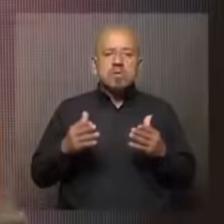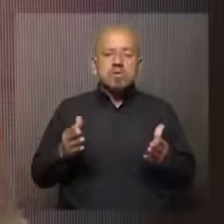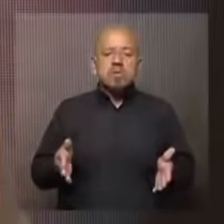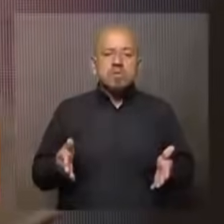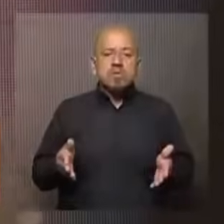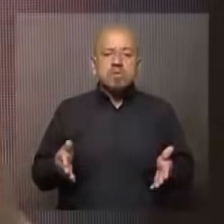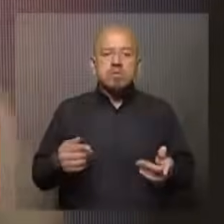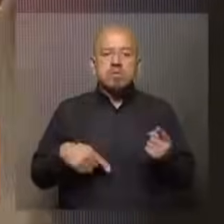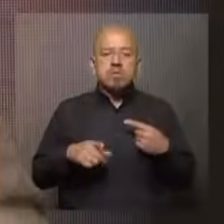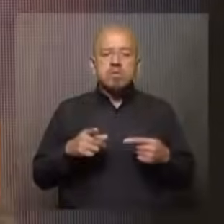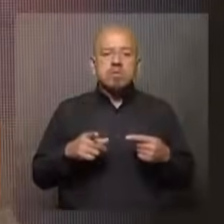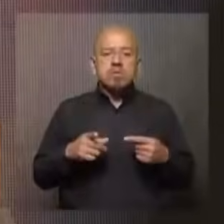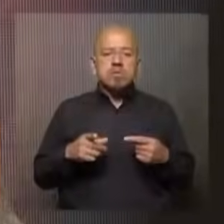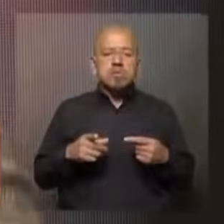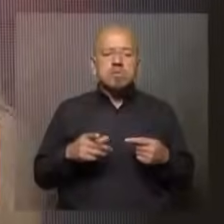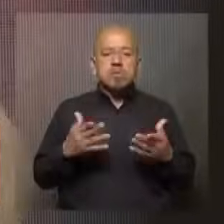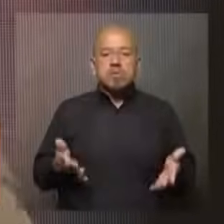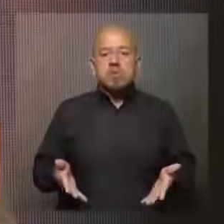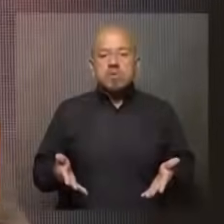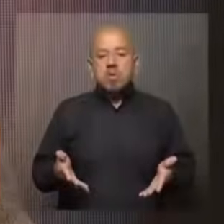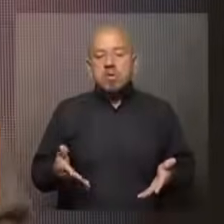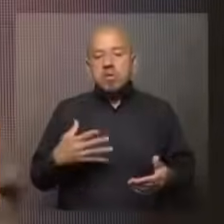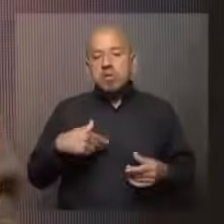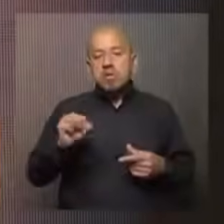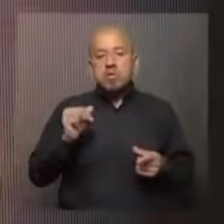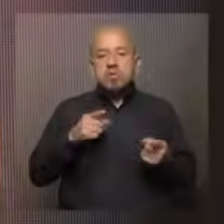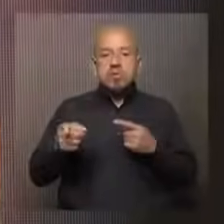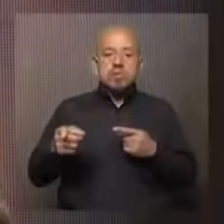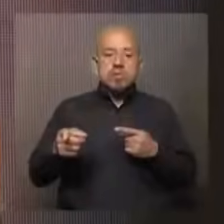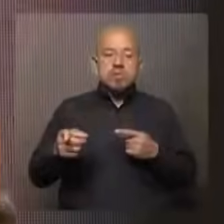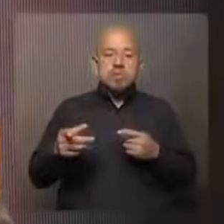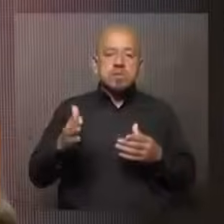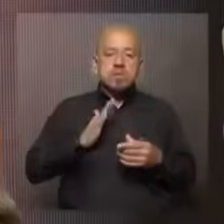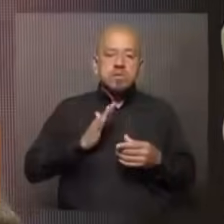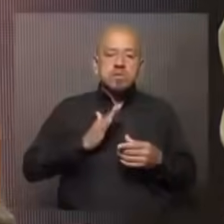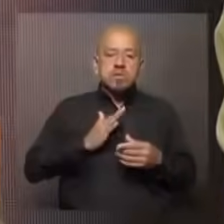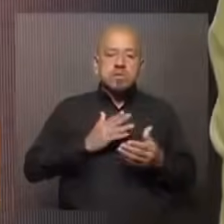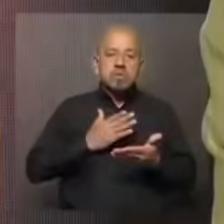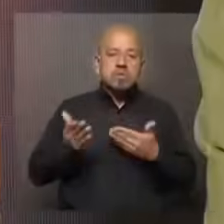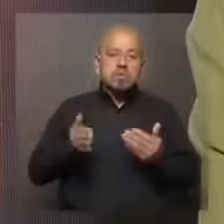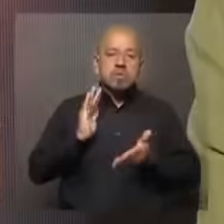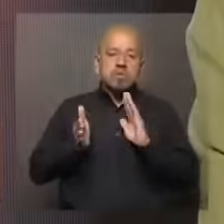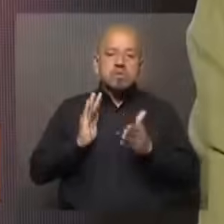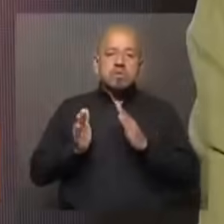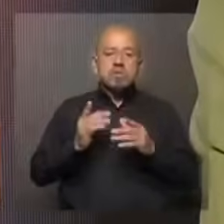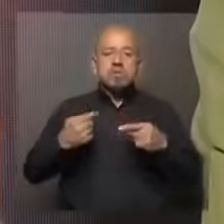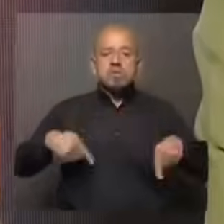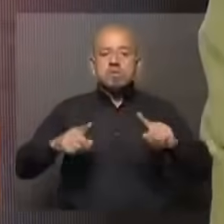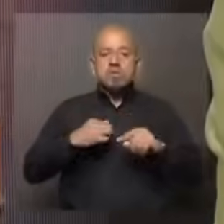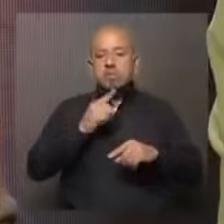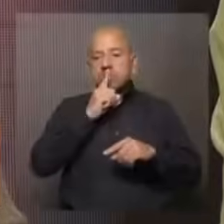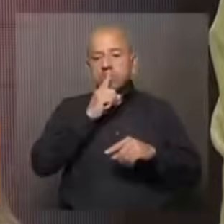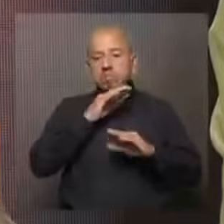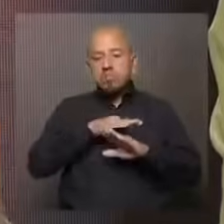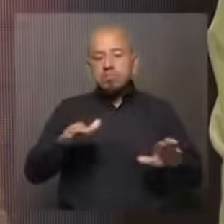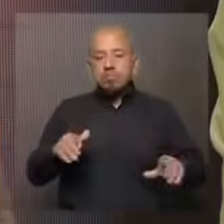no se le pone un chaleco de madera y le llevan flores, no se dan cuenta que la mujer lo que pasó fue una tortura en base al silencio de